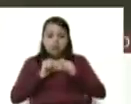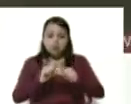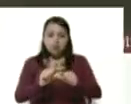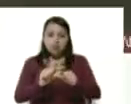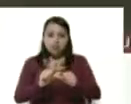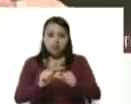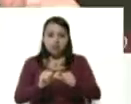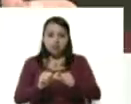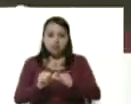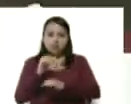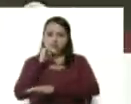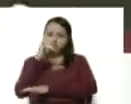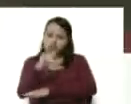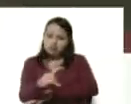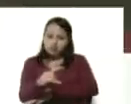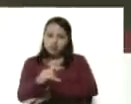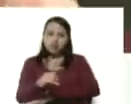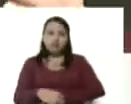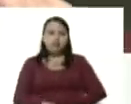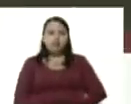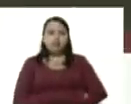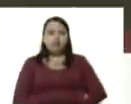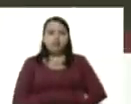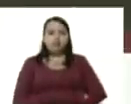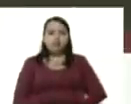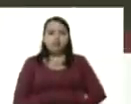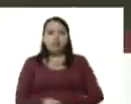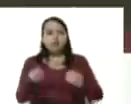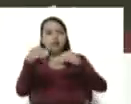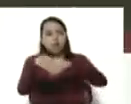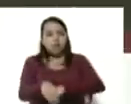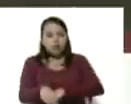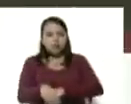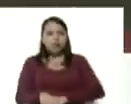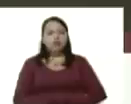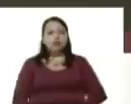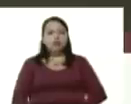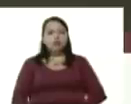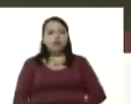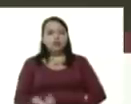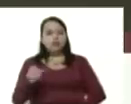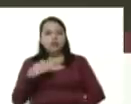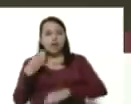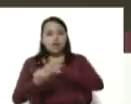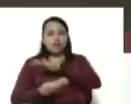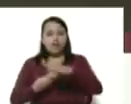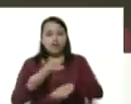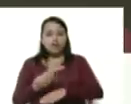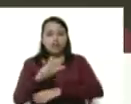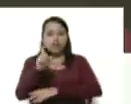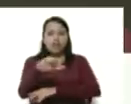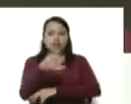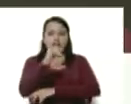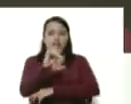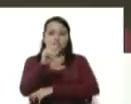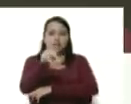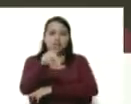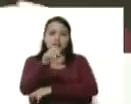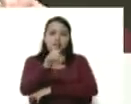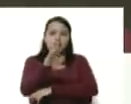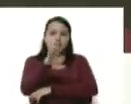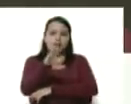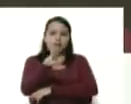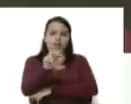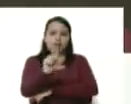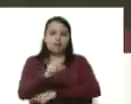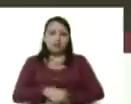abogando por un acuerdo que tiene su basamento en Ginebra, el acuerdo de Ginebra, para